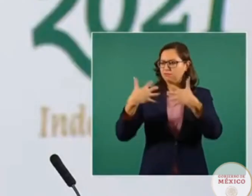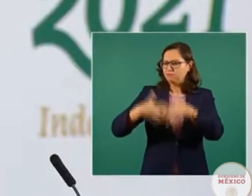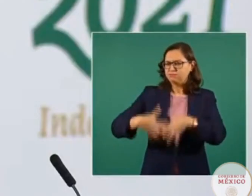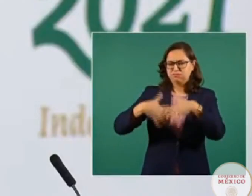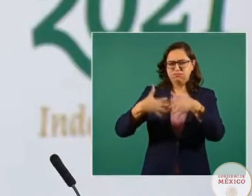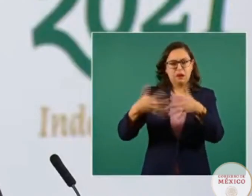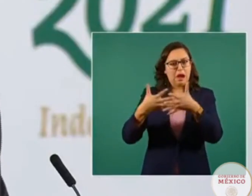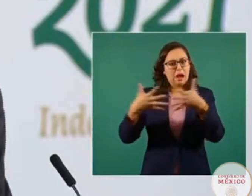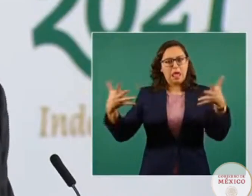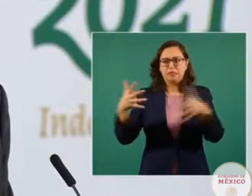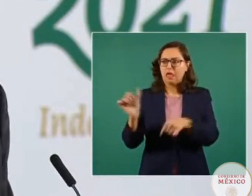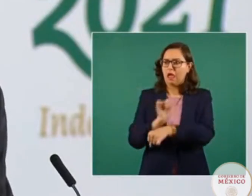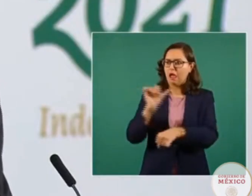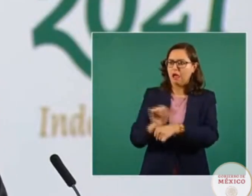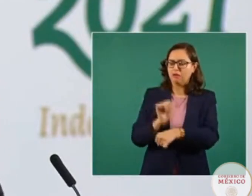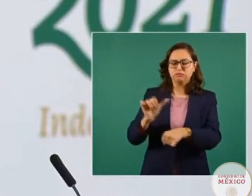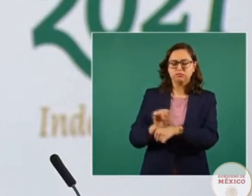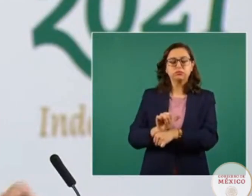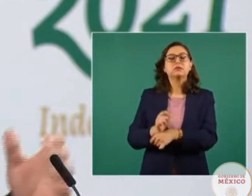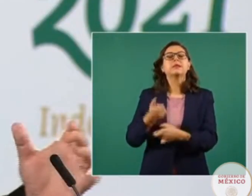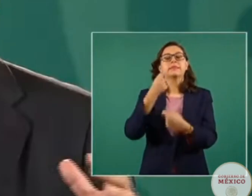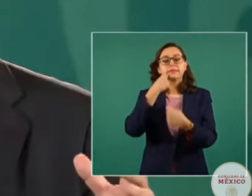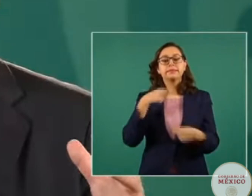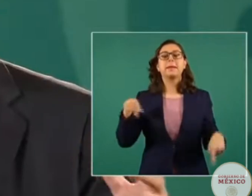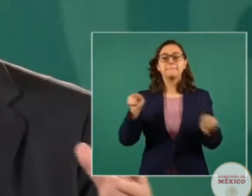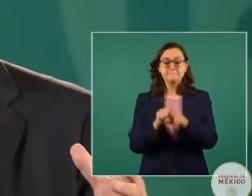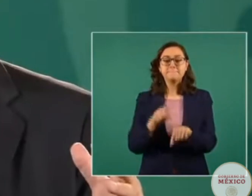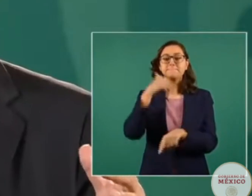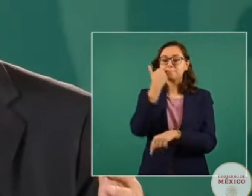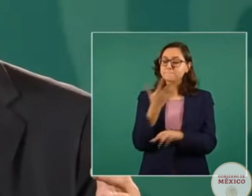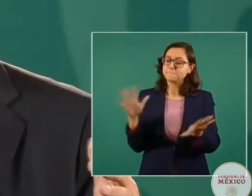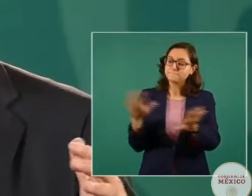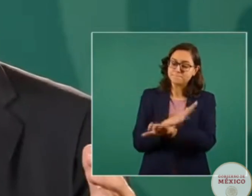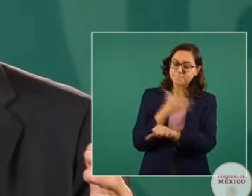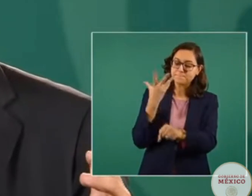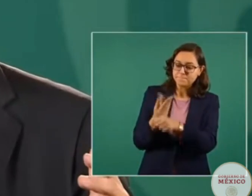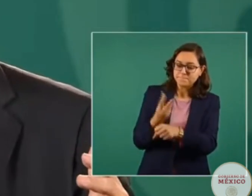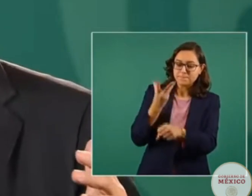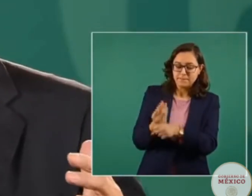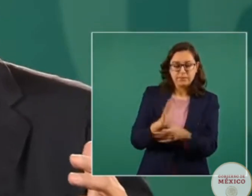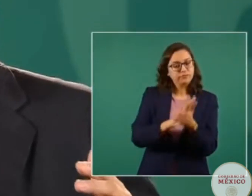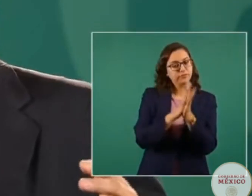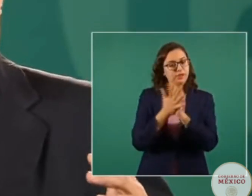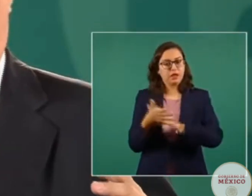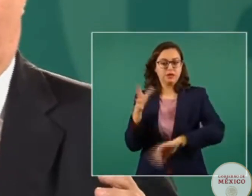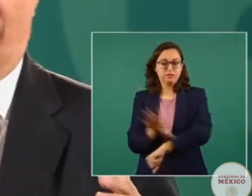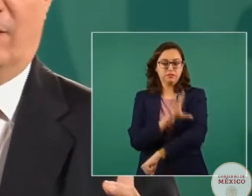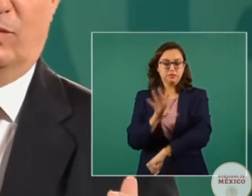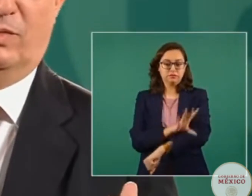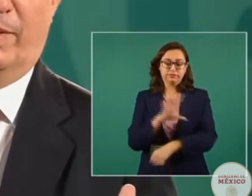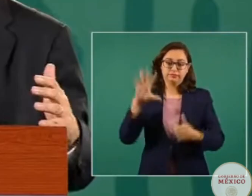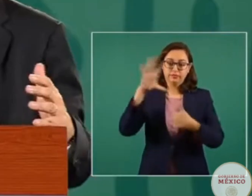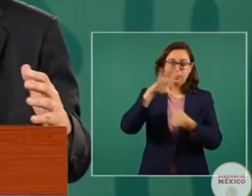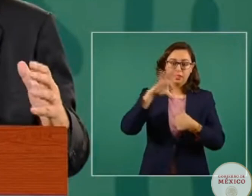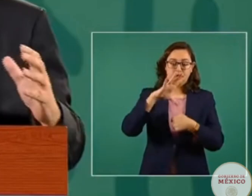Entonces, evidentemente a nosotros también nos interesa participar y que seamos entre los diferentes países de Norteamérica, que somos Canadá, Estados